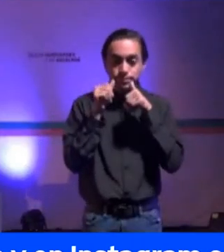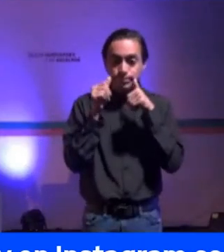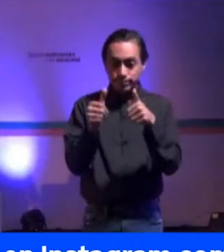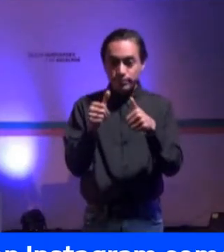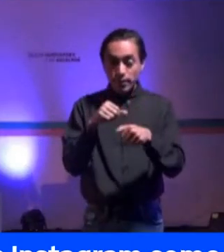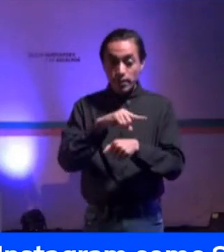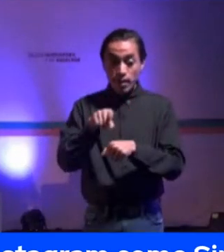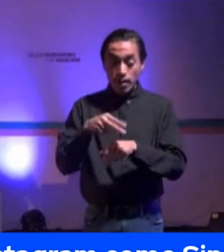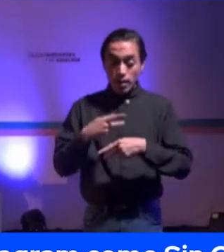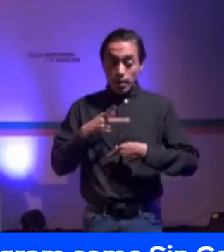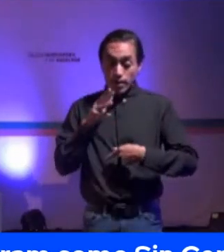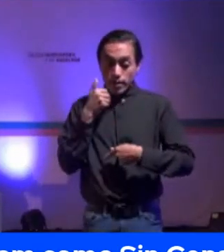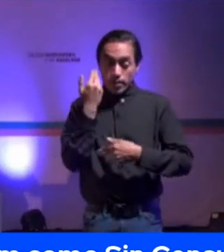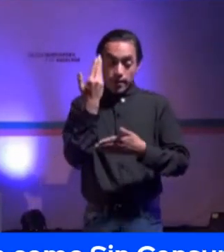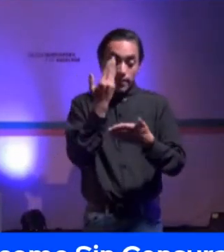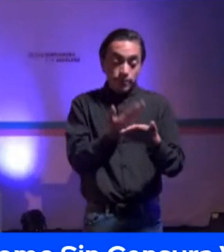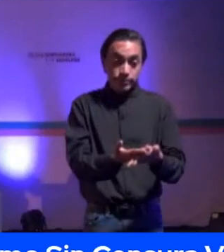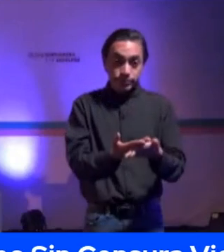una solicitud.